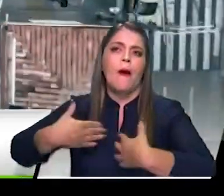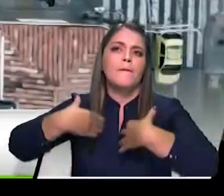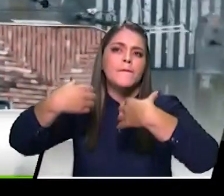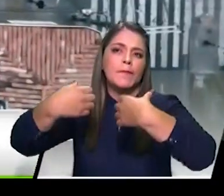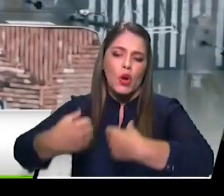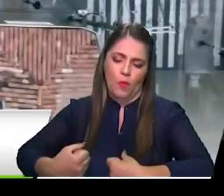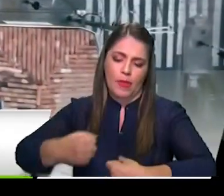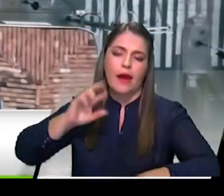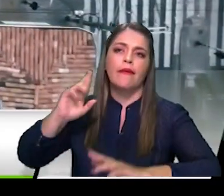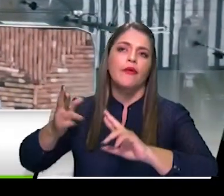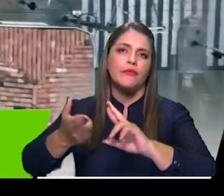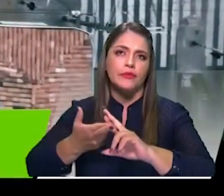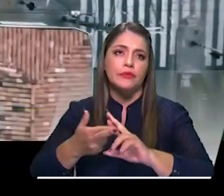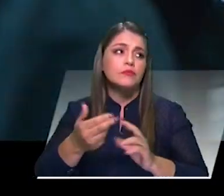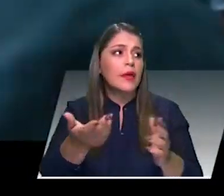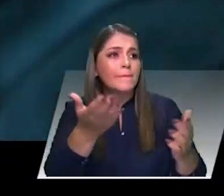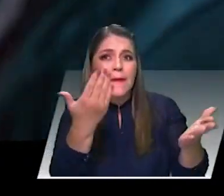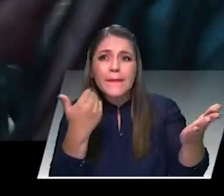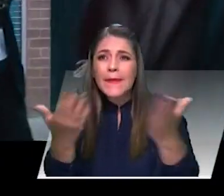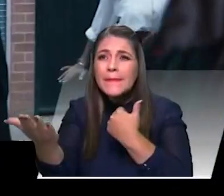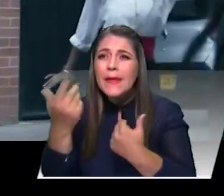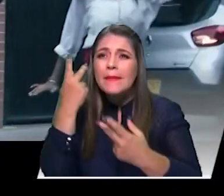seguir visitando las salas de teatro.